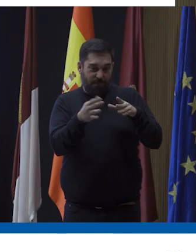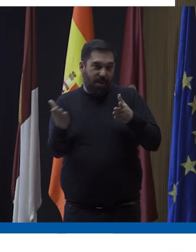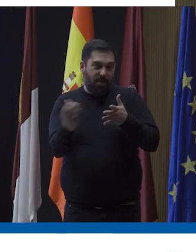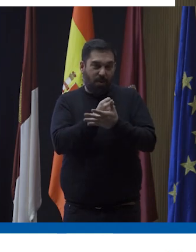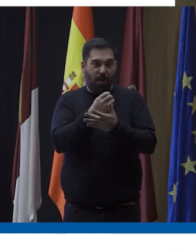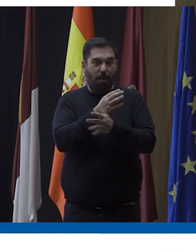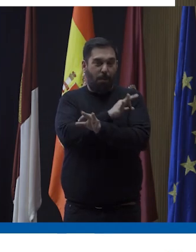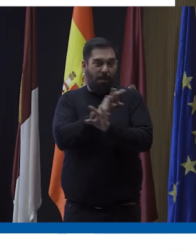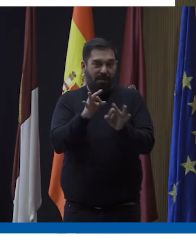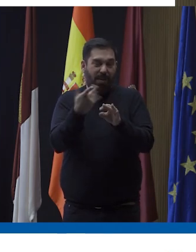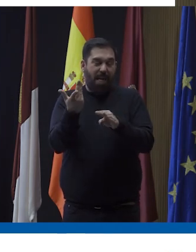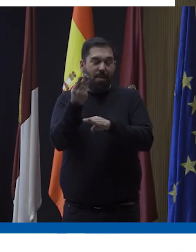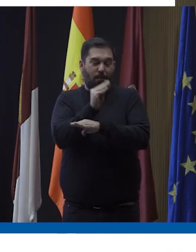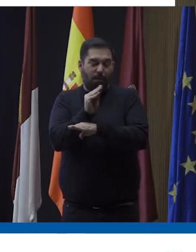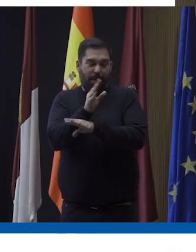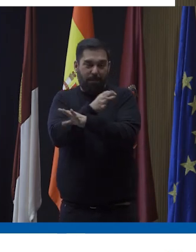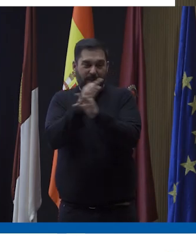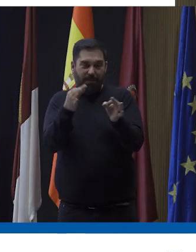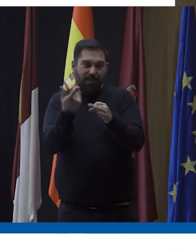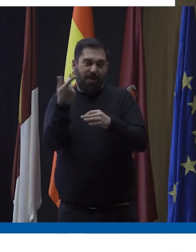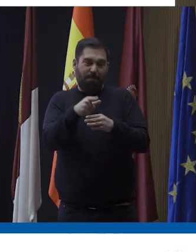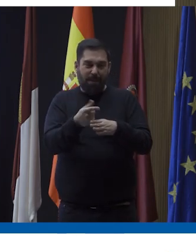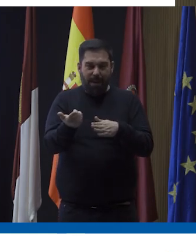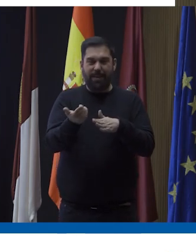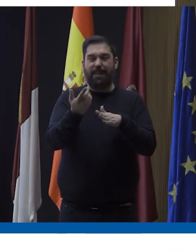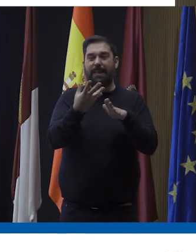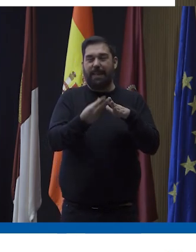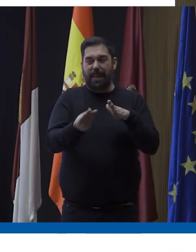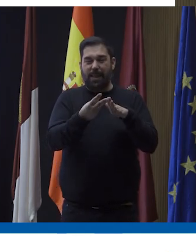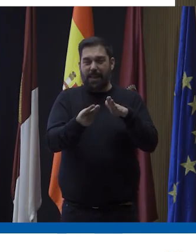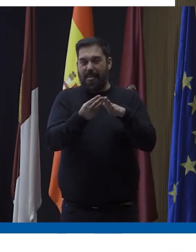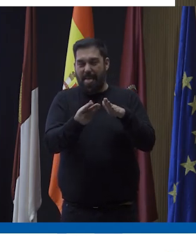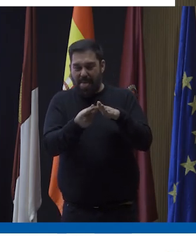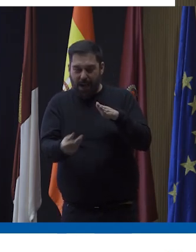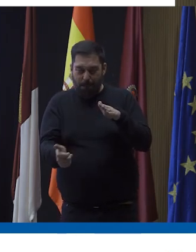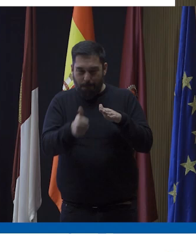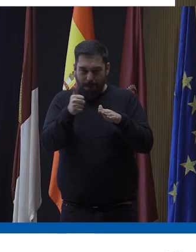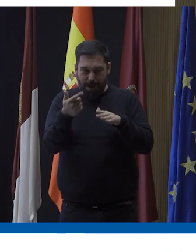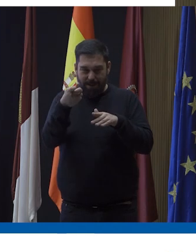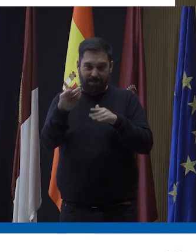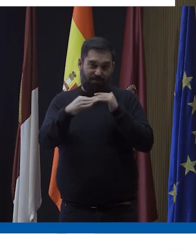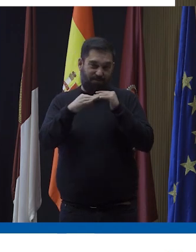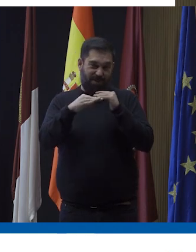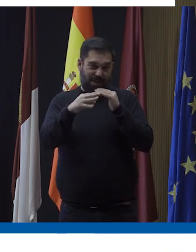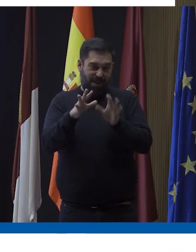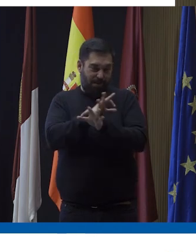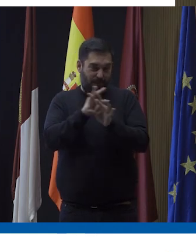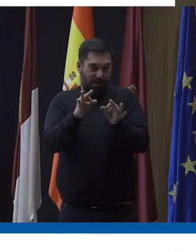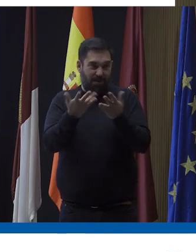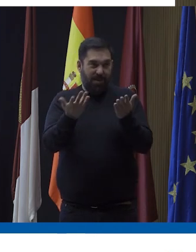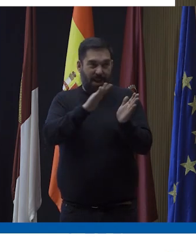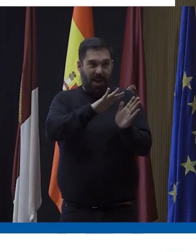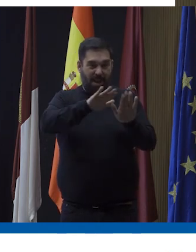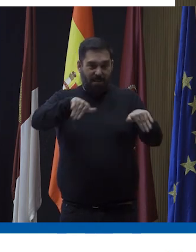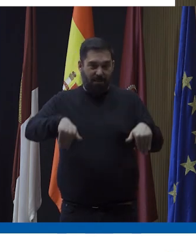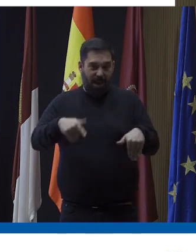buenos cuidados de hidratación vaginal, etcétera, ¿vale? Con sus ejercicios y todo eso pues se puede mantener. Y ya en último lugar pues